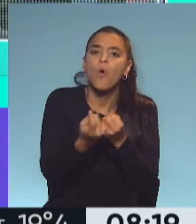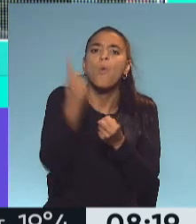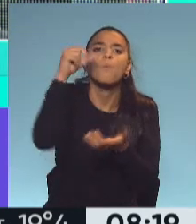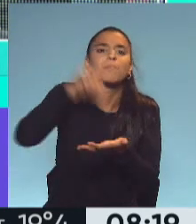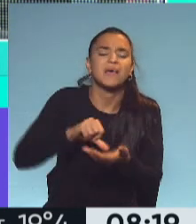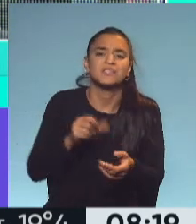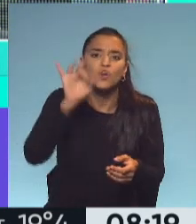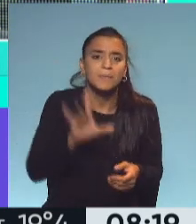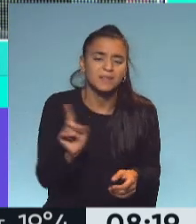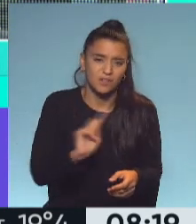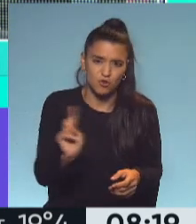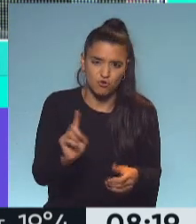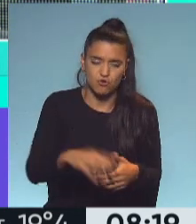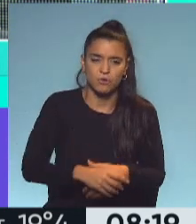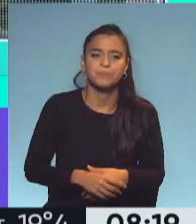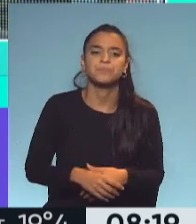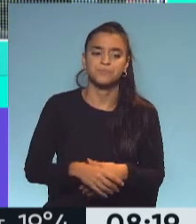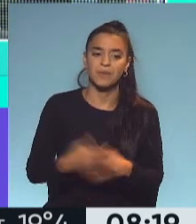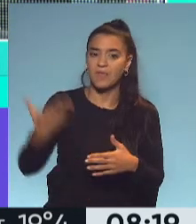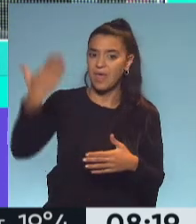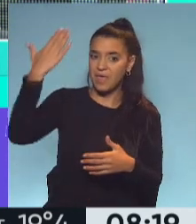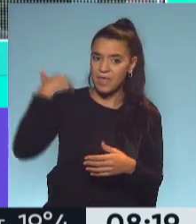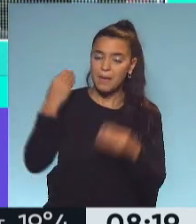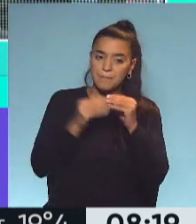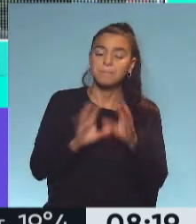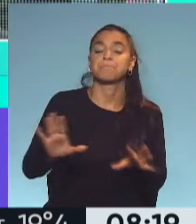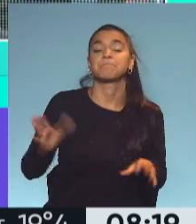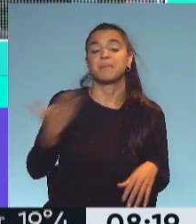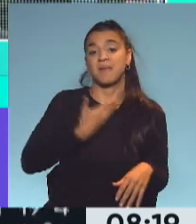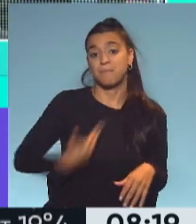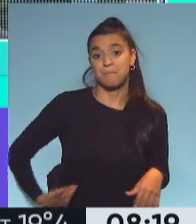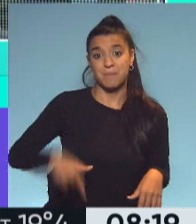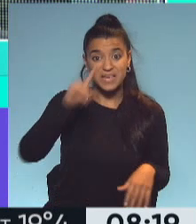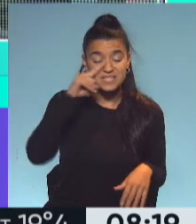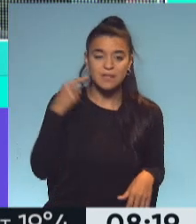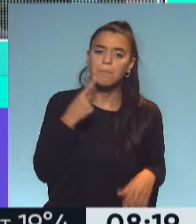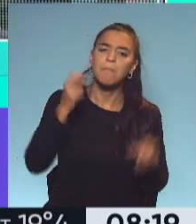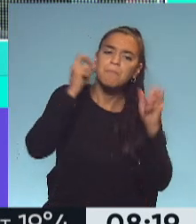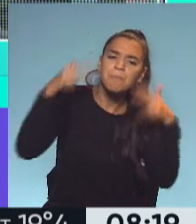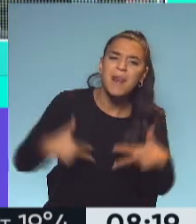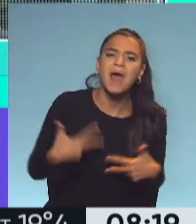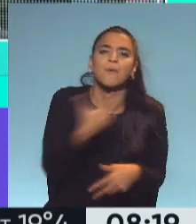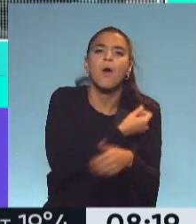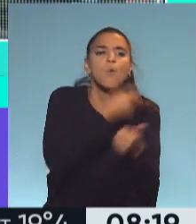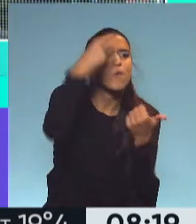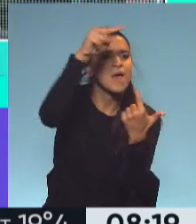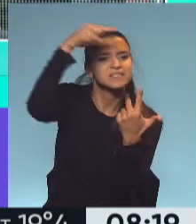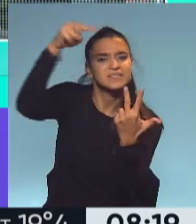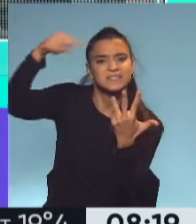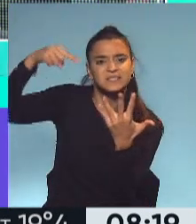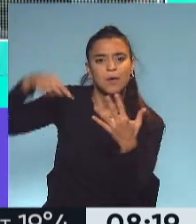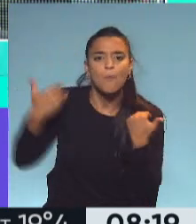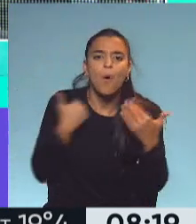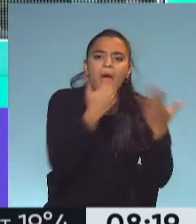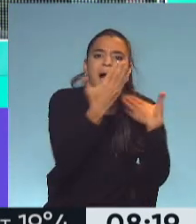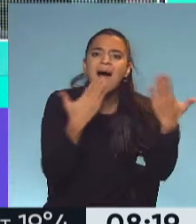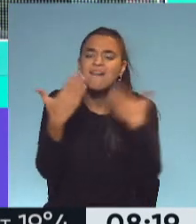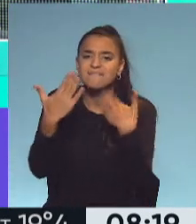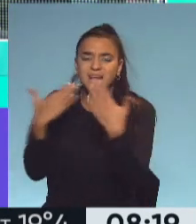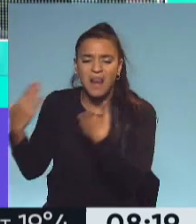país. Desde el inicio, el presidente Alberto Fernández decidió tener una estrategia multivacunas. Esto significa poder hablar con